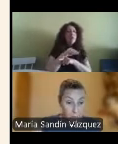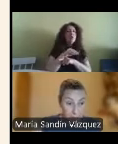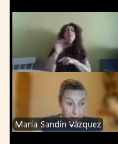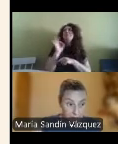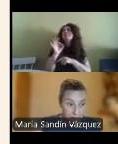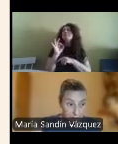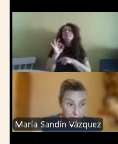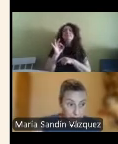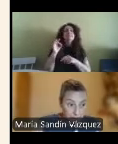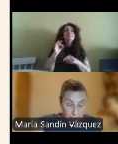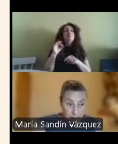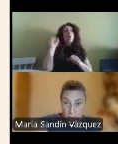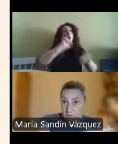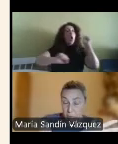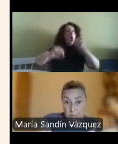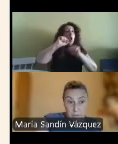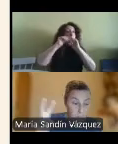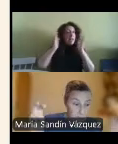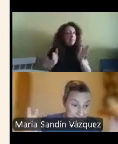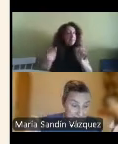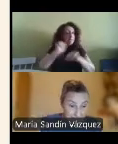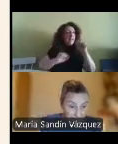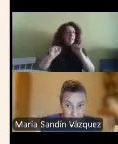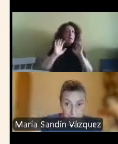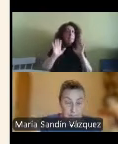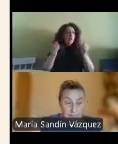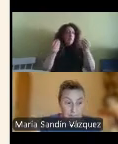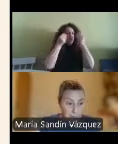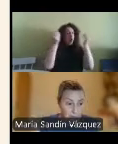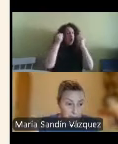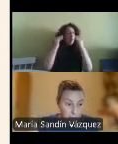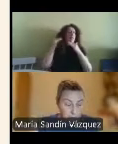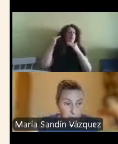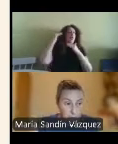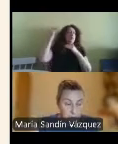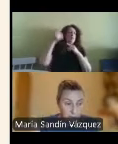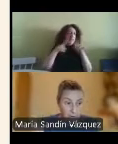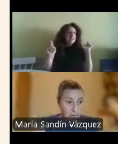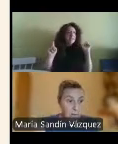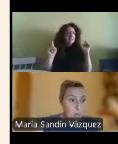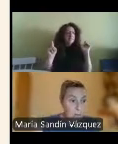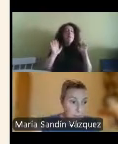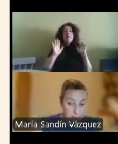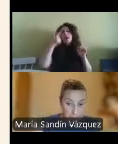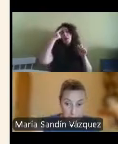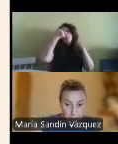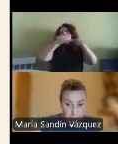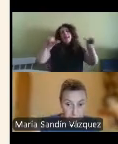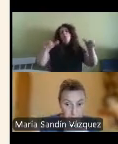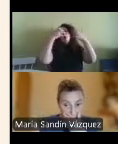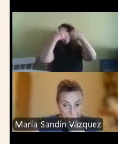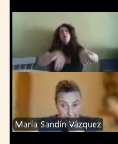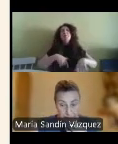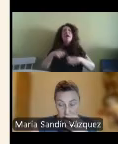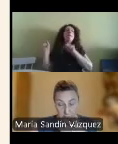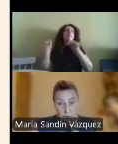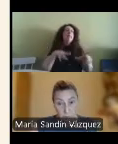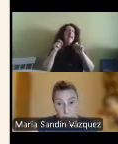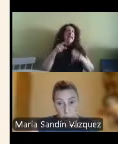hogar o de limpieza, pero que tienen otra formación reglada diferente. Pero aquí el prejuicio es que toda migrante tiene un